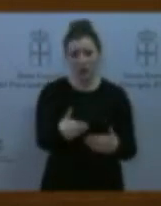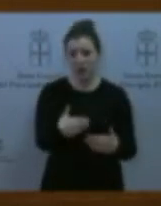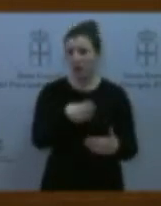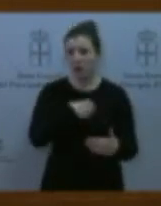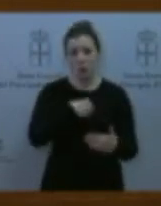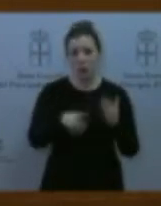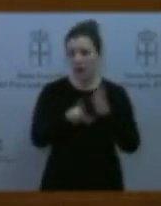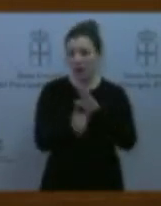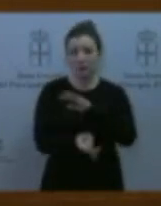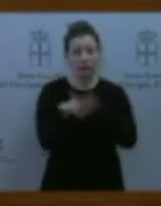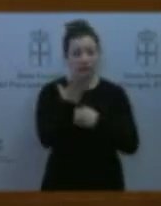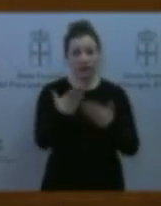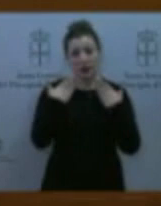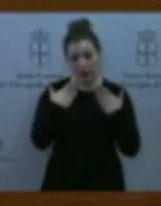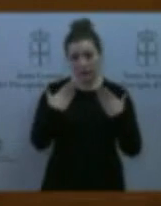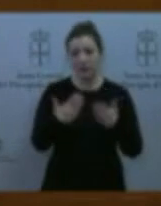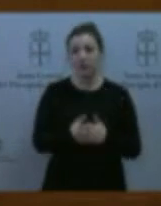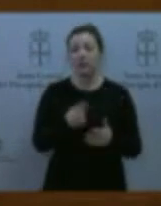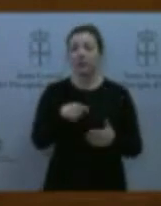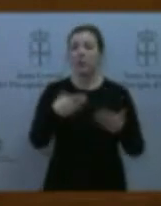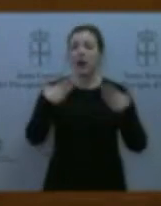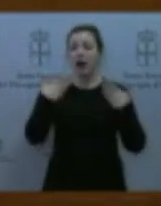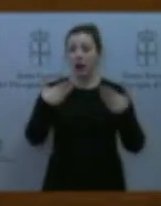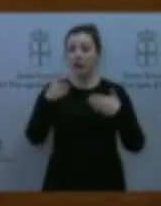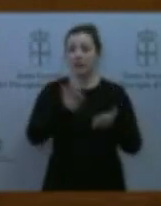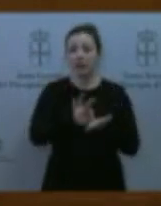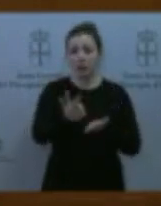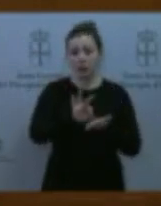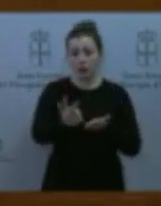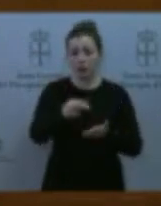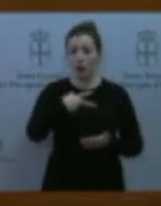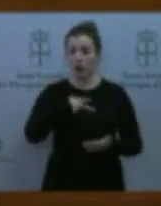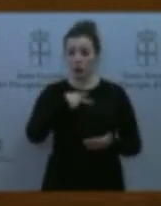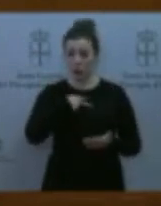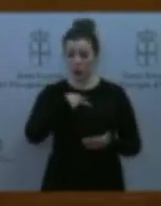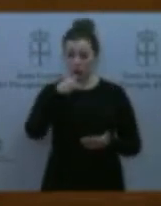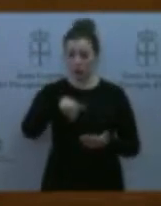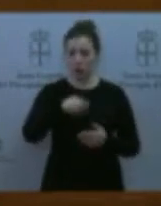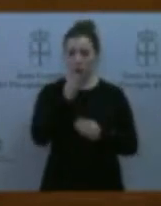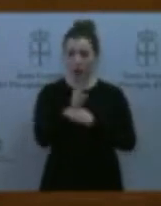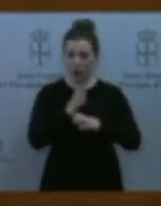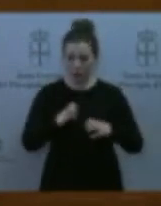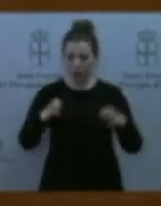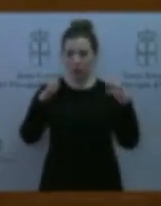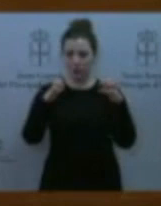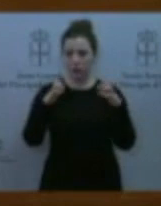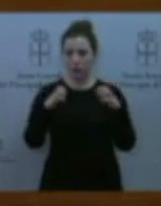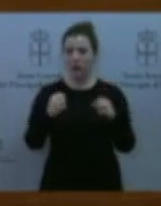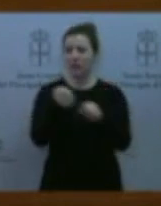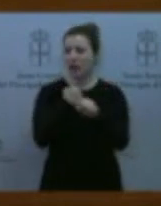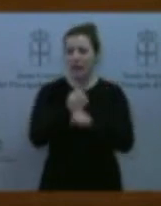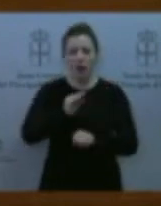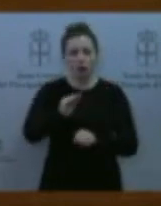el agradecimiento a los servicios jurídicos de la Cámara. Su trabajo ha sido un verdadero encaje de bolillos